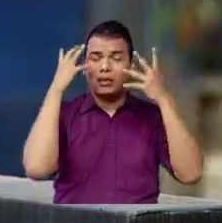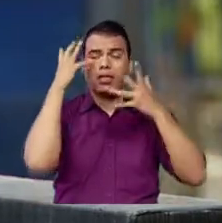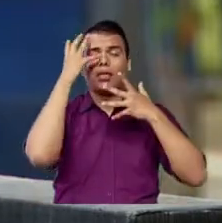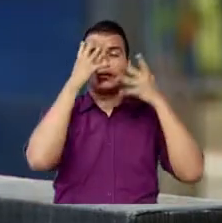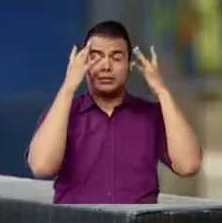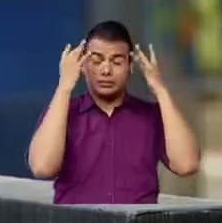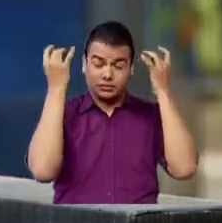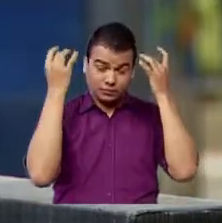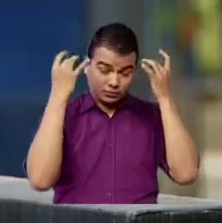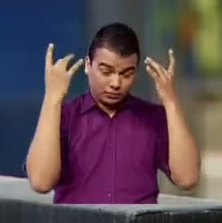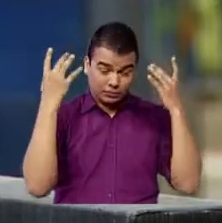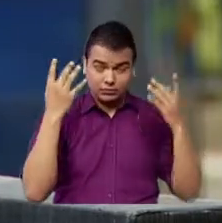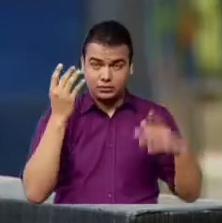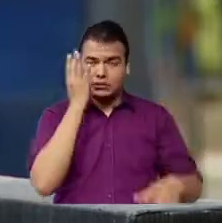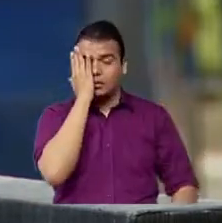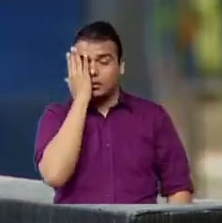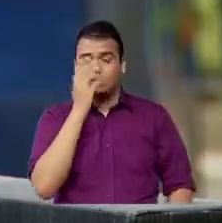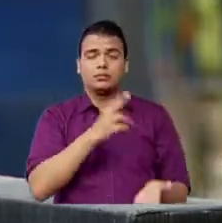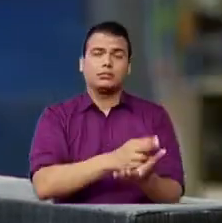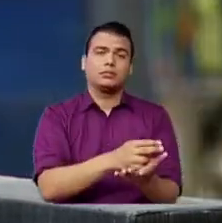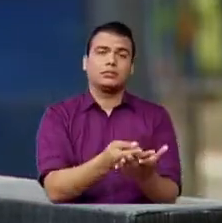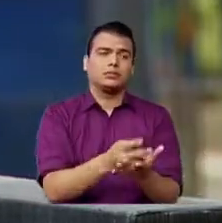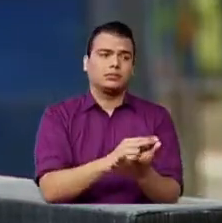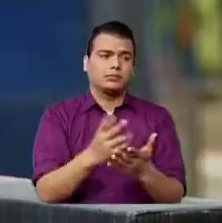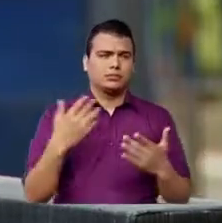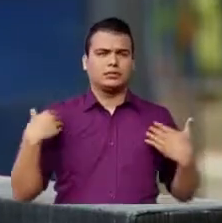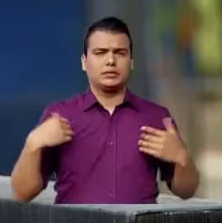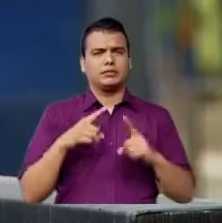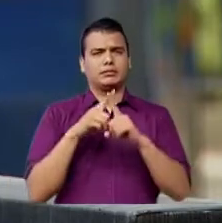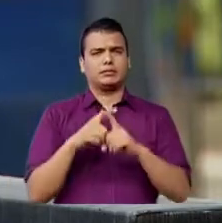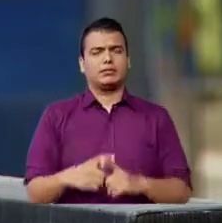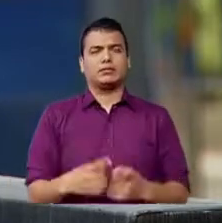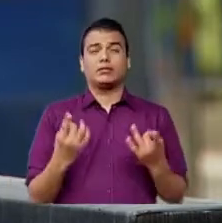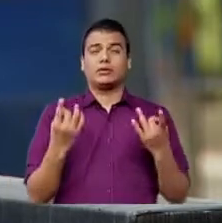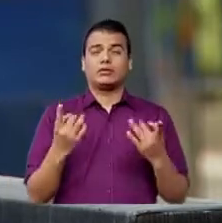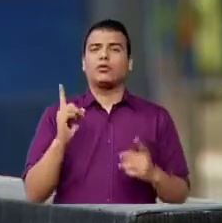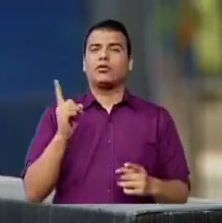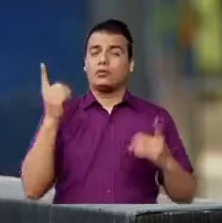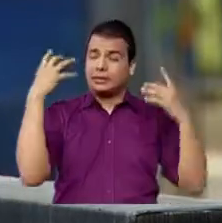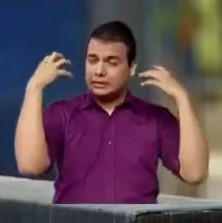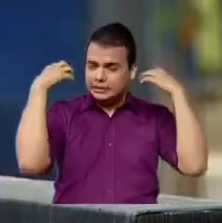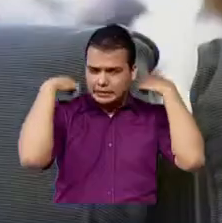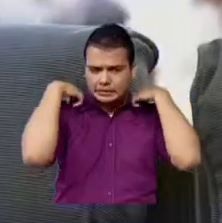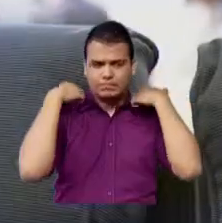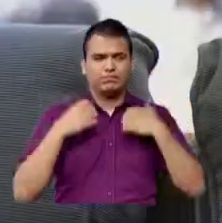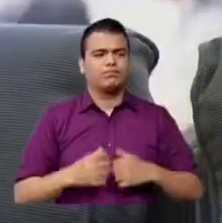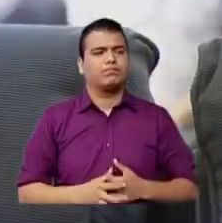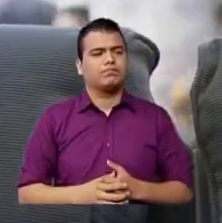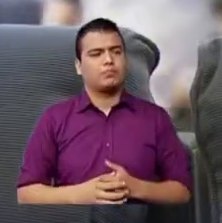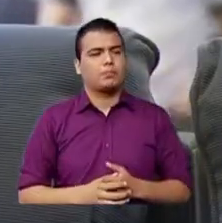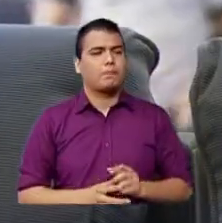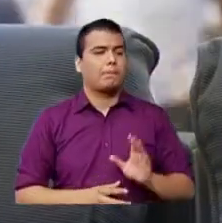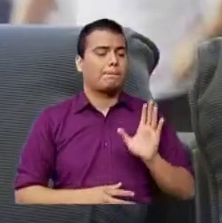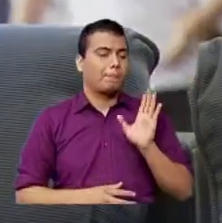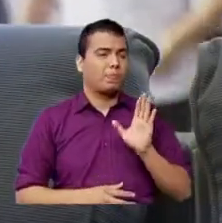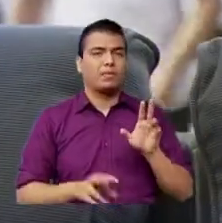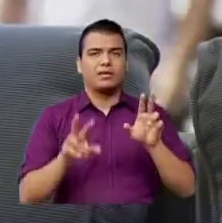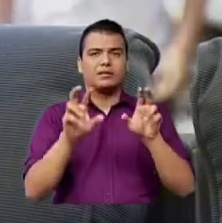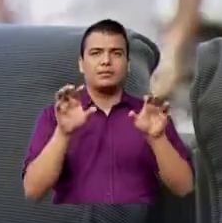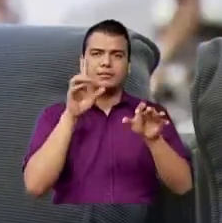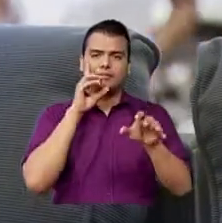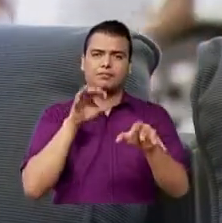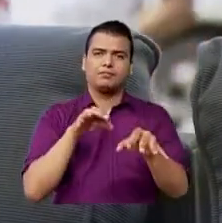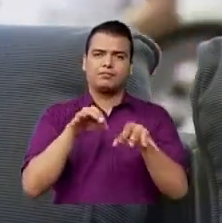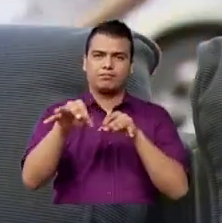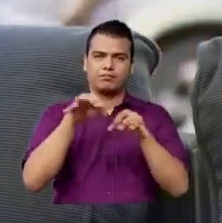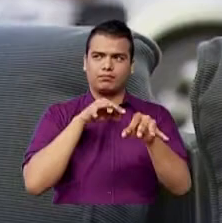insomnio, dolor de espalda, pero yo diría el 100% de la población se encuentra de alguna forma estresada. Sí, por eso le preguntaba si estresada, porque ese es el tema que vamos a tratar